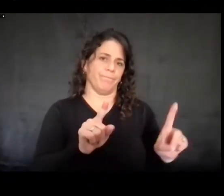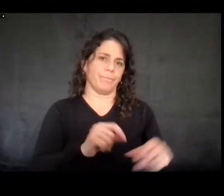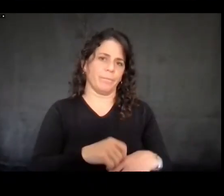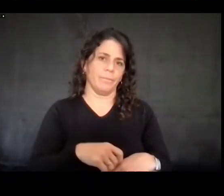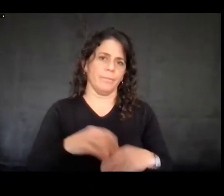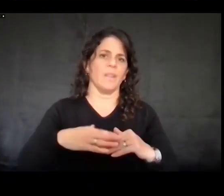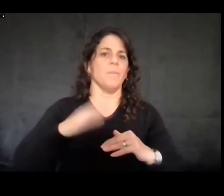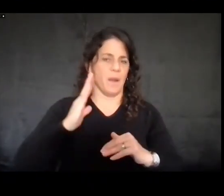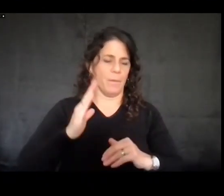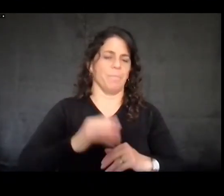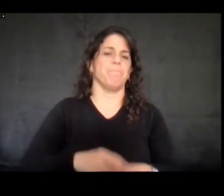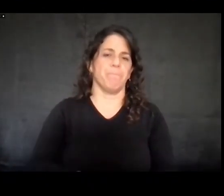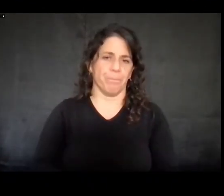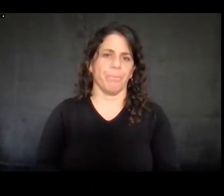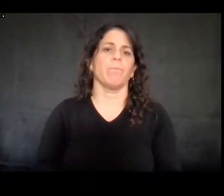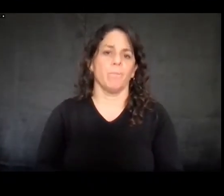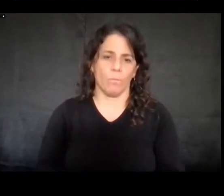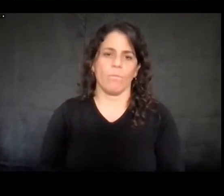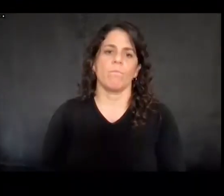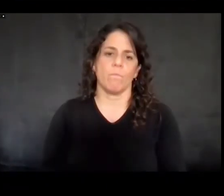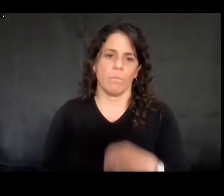muchas gracias